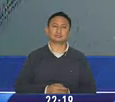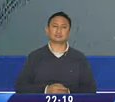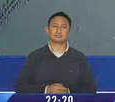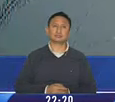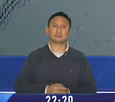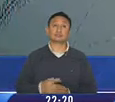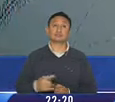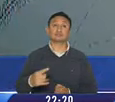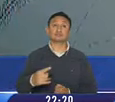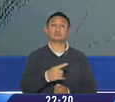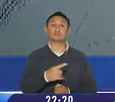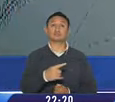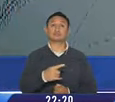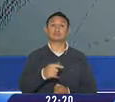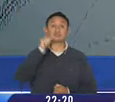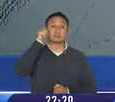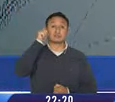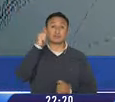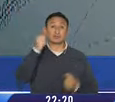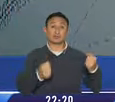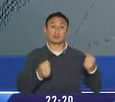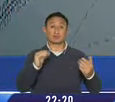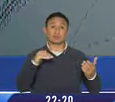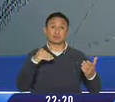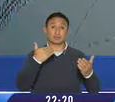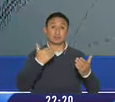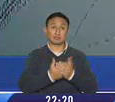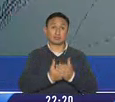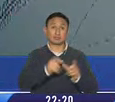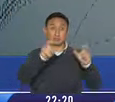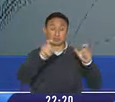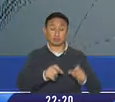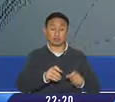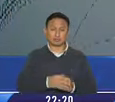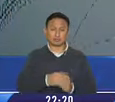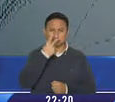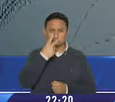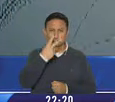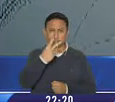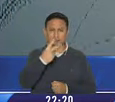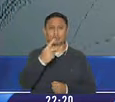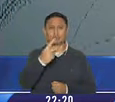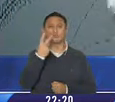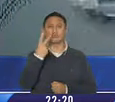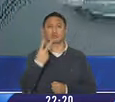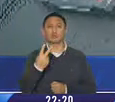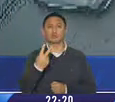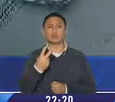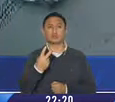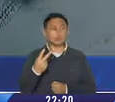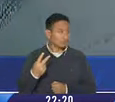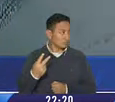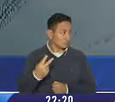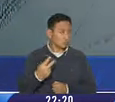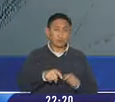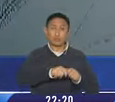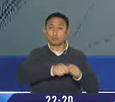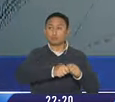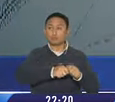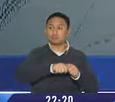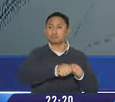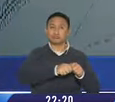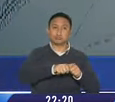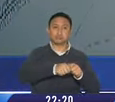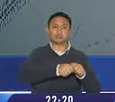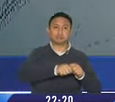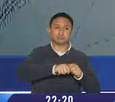En este vehículo color azul llegan los sospechosos. En el video se observa como una pareja en varias ocasiones trata de abrir la puerta de una